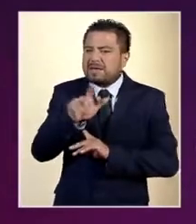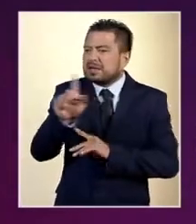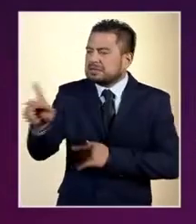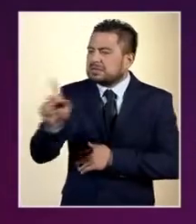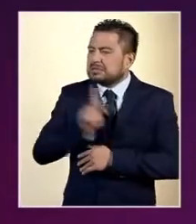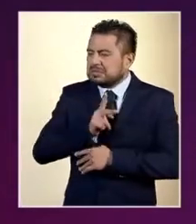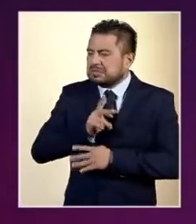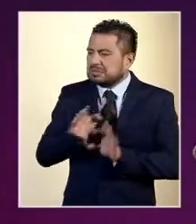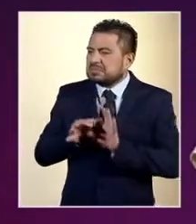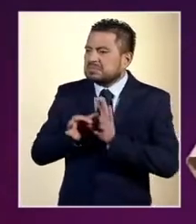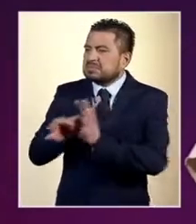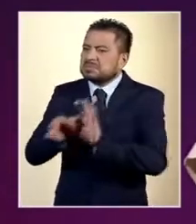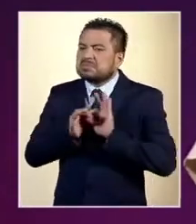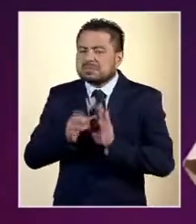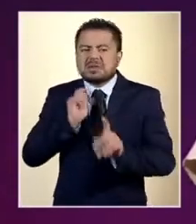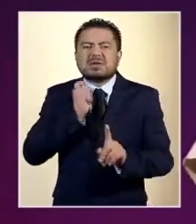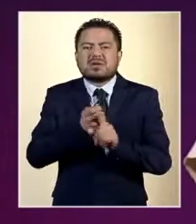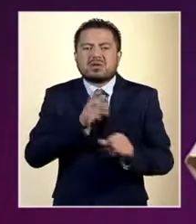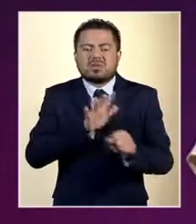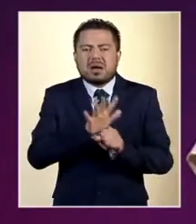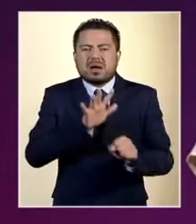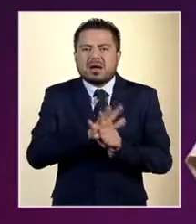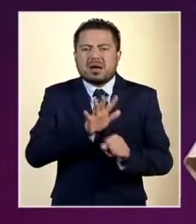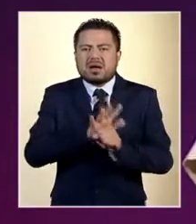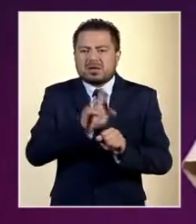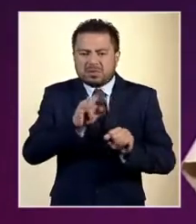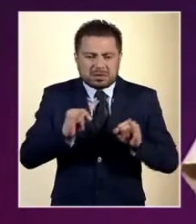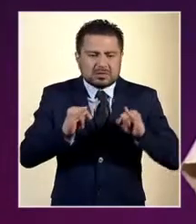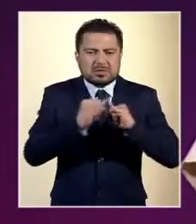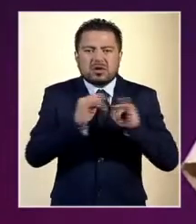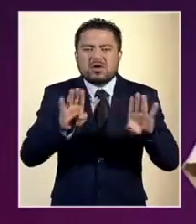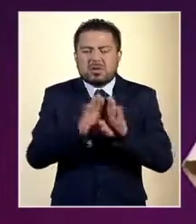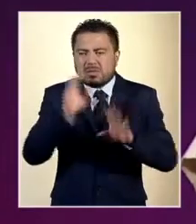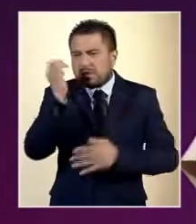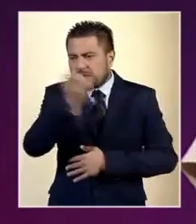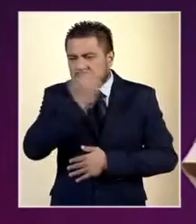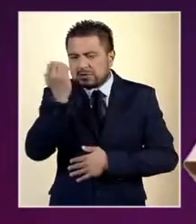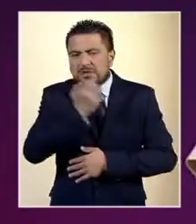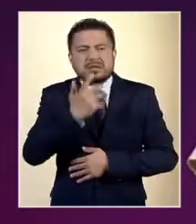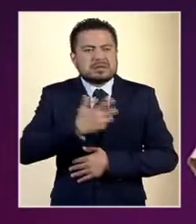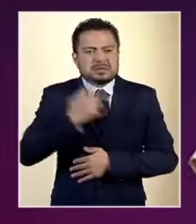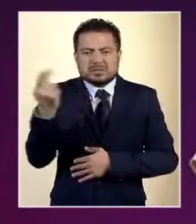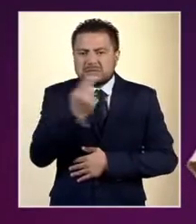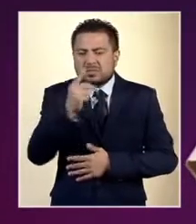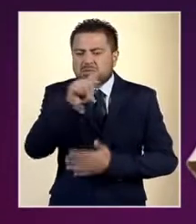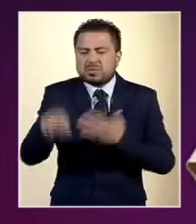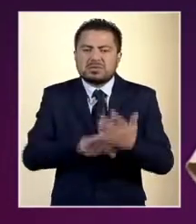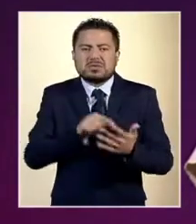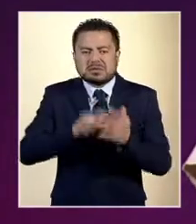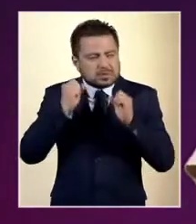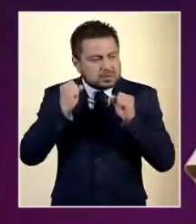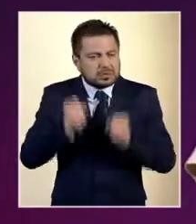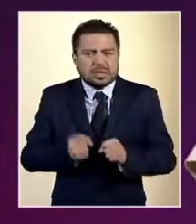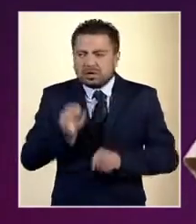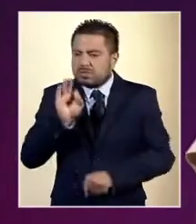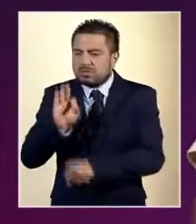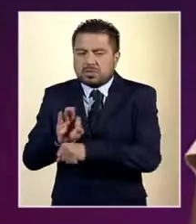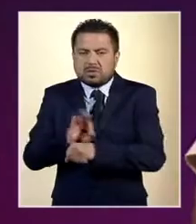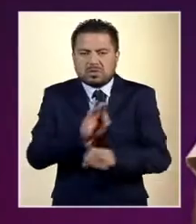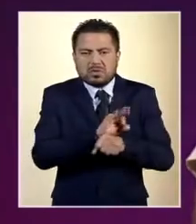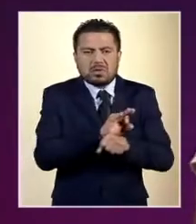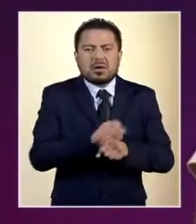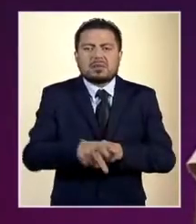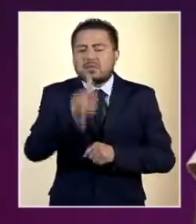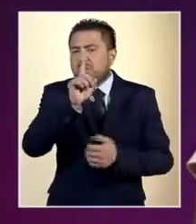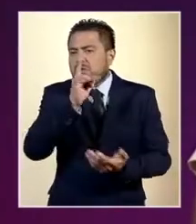la premisa sería que una institución como la escuela tendría que ser un lugar seguro, protegido,